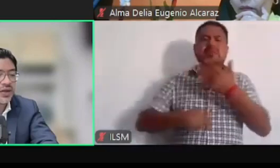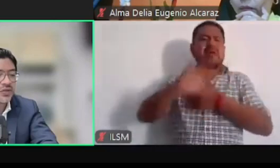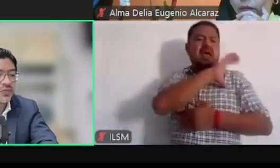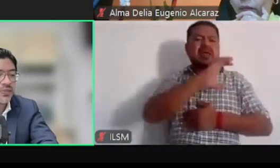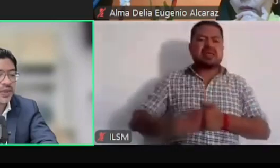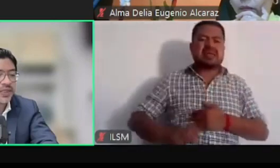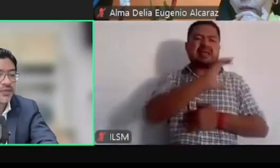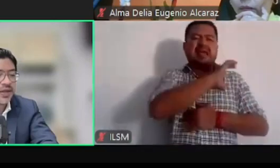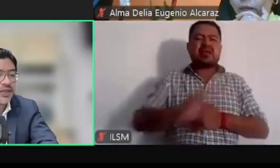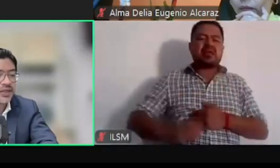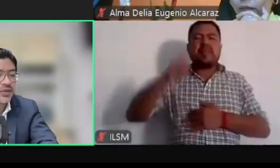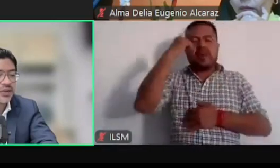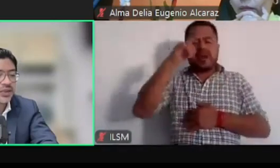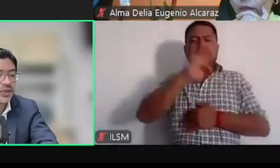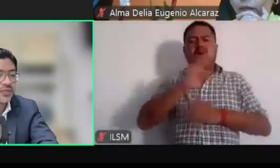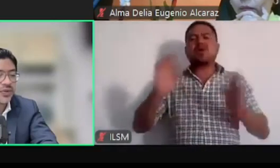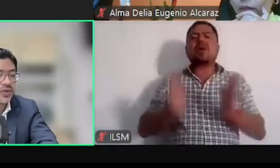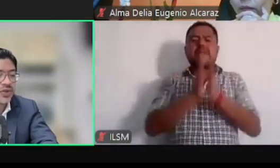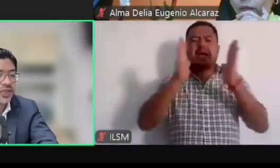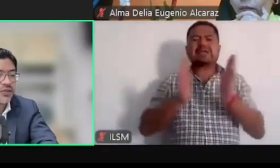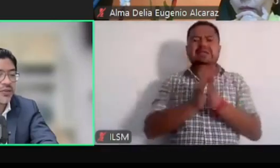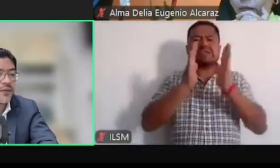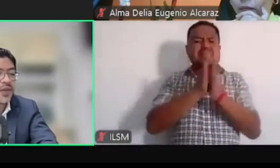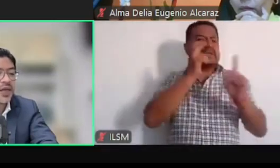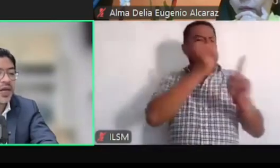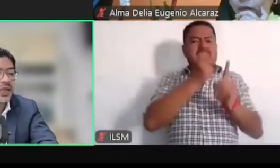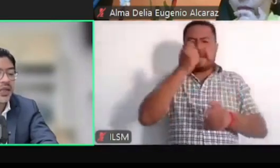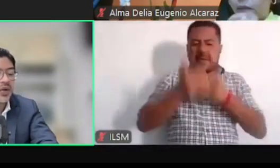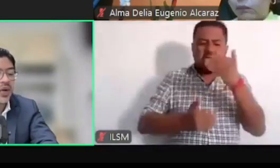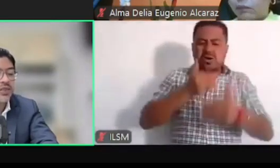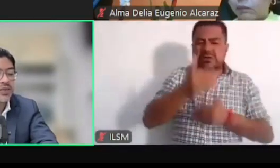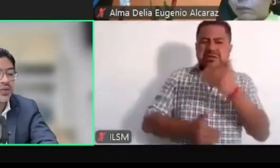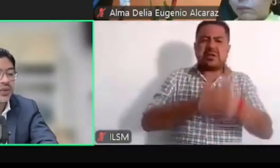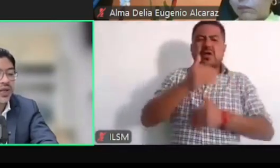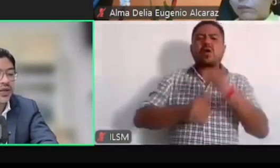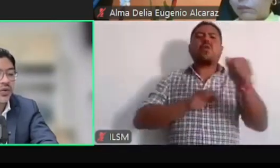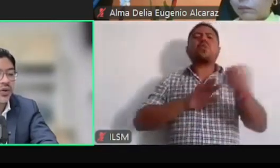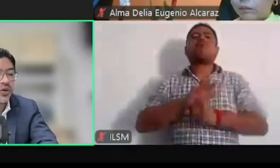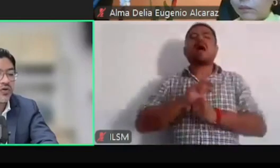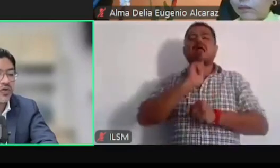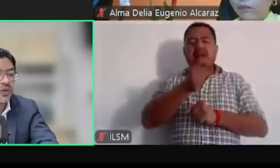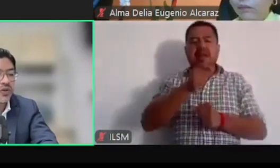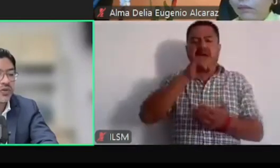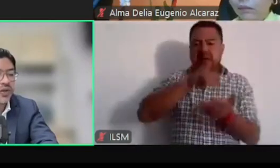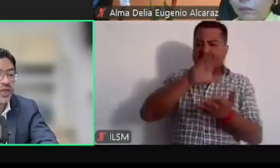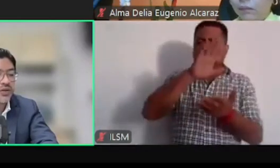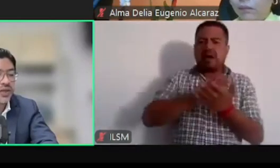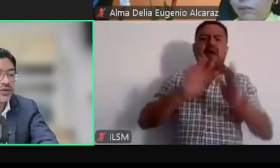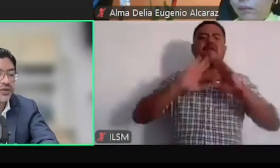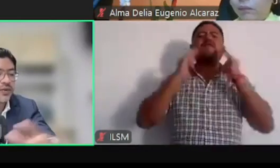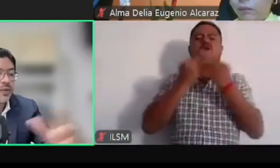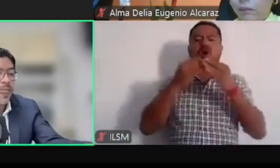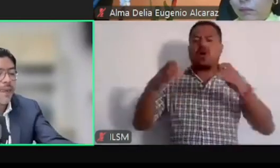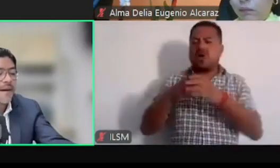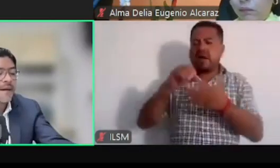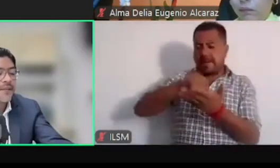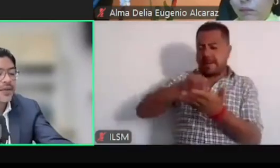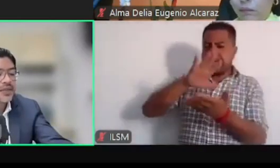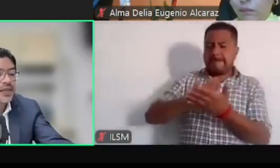registrados para participar en las encuestas del proceso selectivo en el cual se encuentra incluido y los formatos para dicho